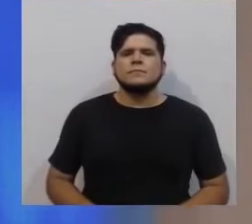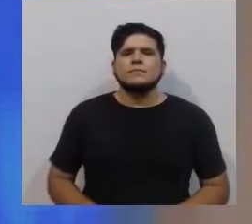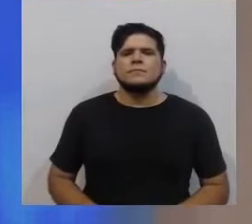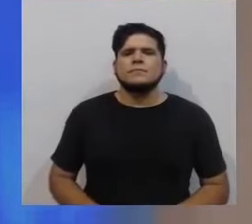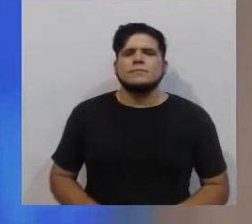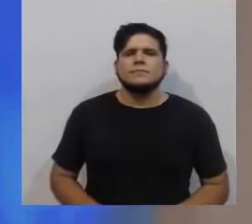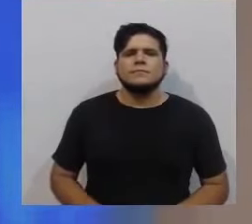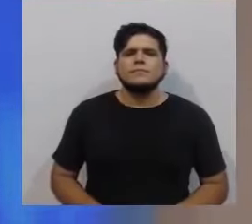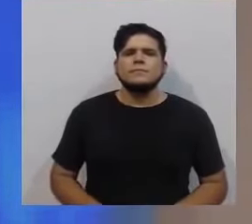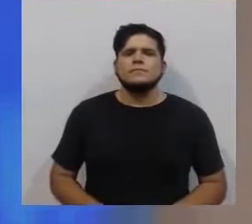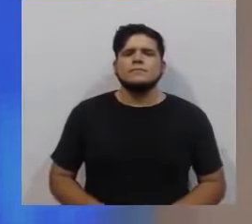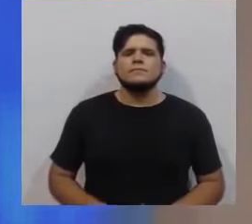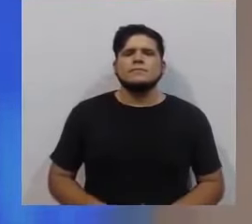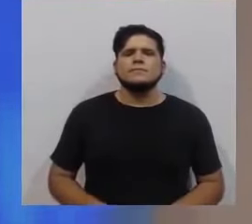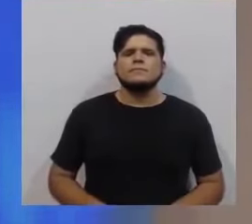camino